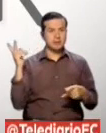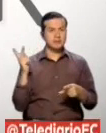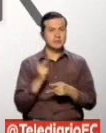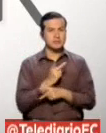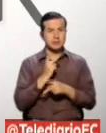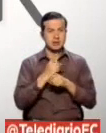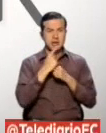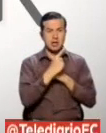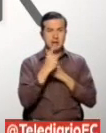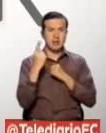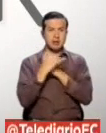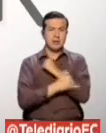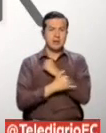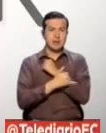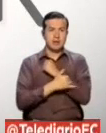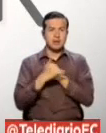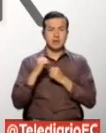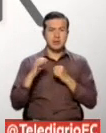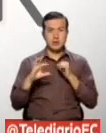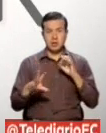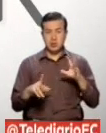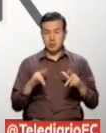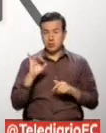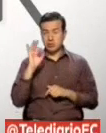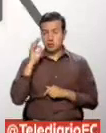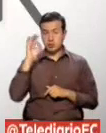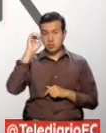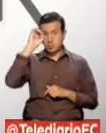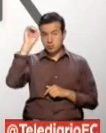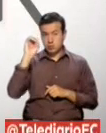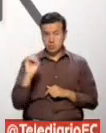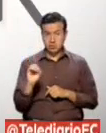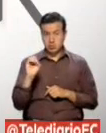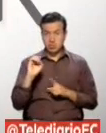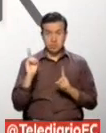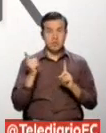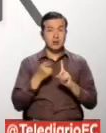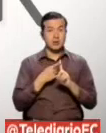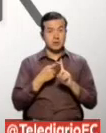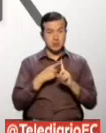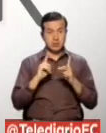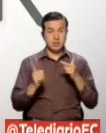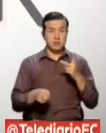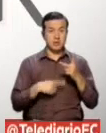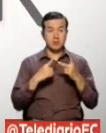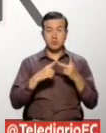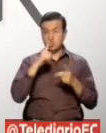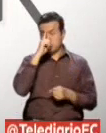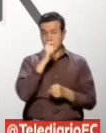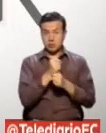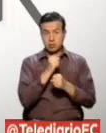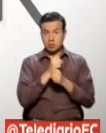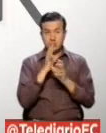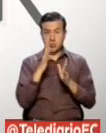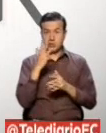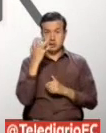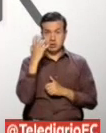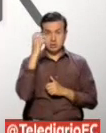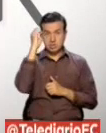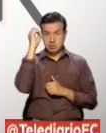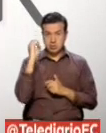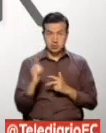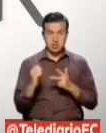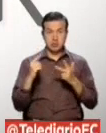importante en cada país. La delincuencia con el 19% encabeza el listado, seguido del desempleo con un